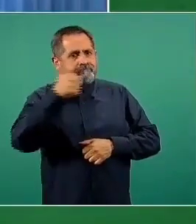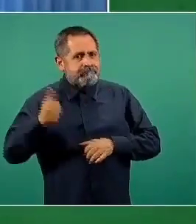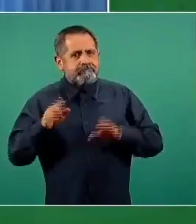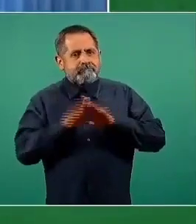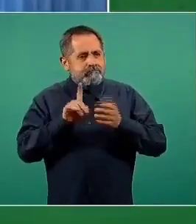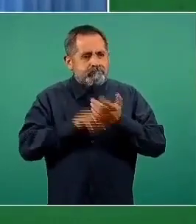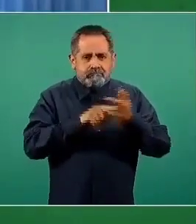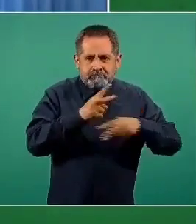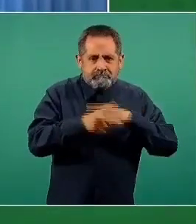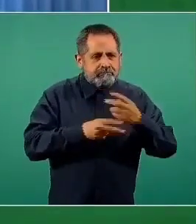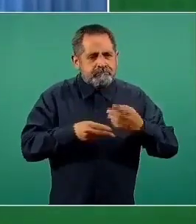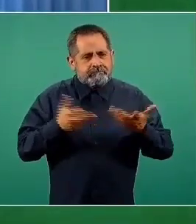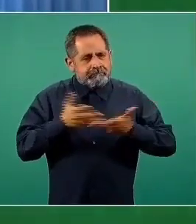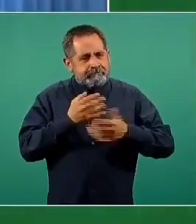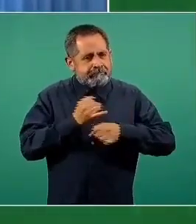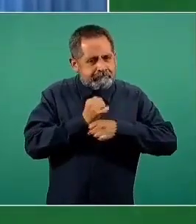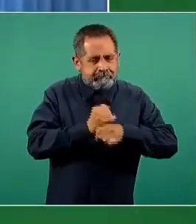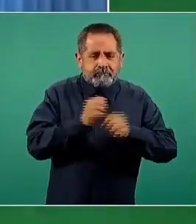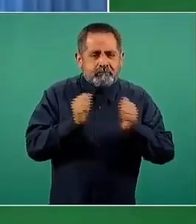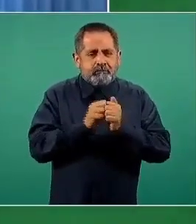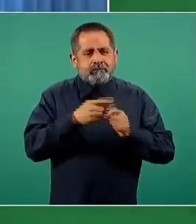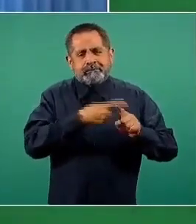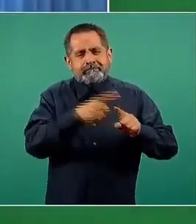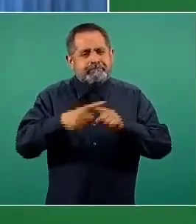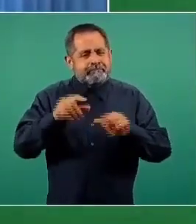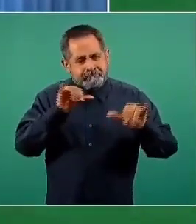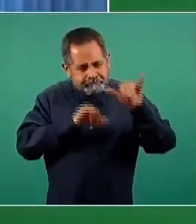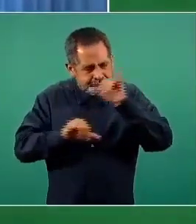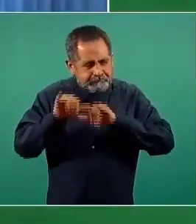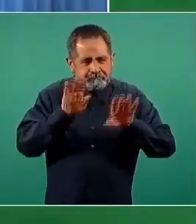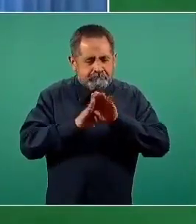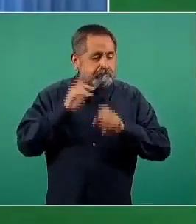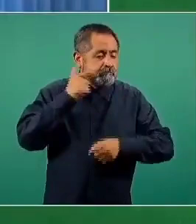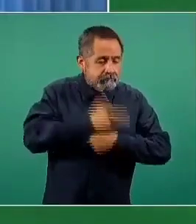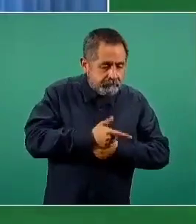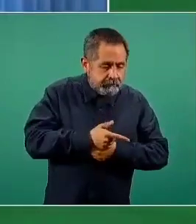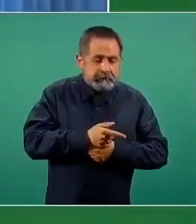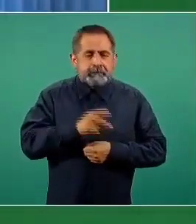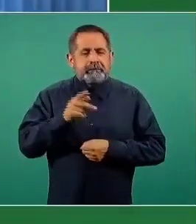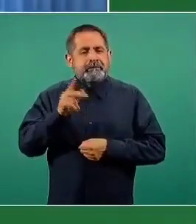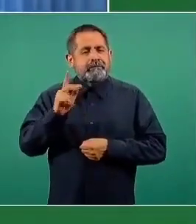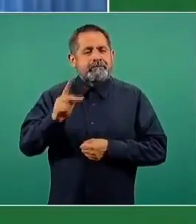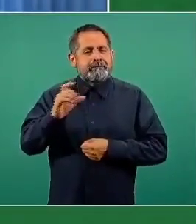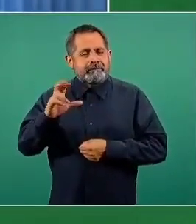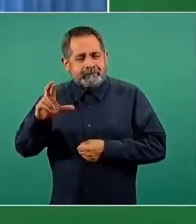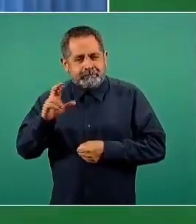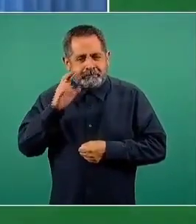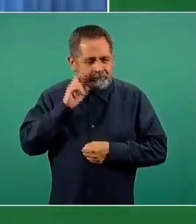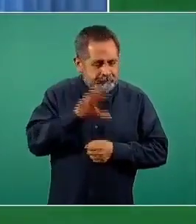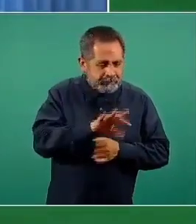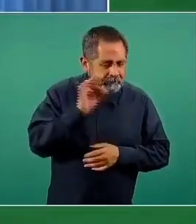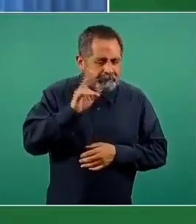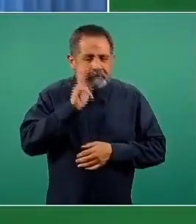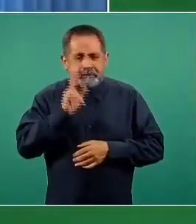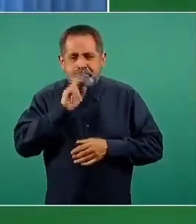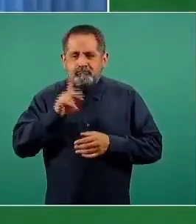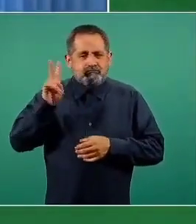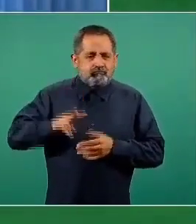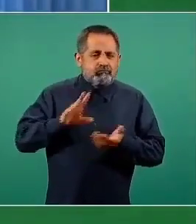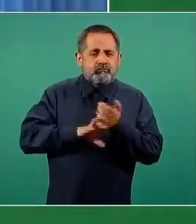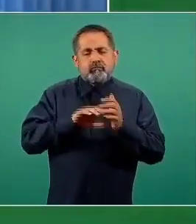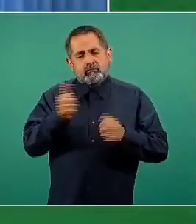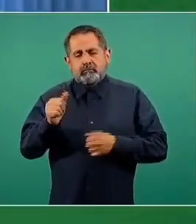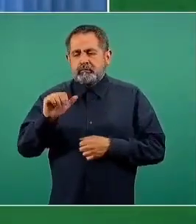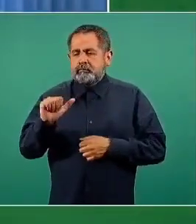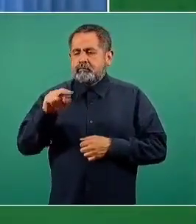laboratorio, en particular respecto del uso de las pruebas PCR en tiempo real y las pruebas de